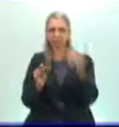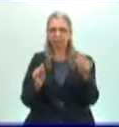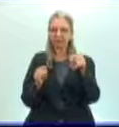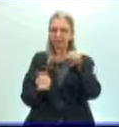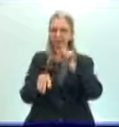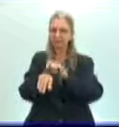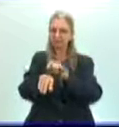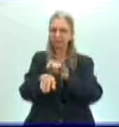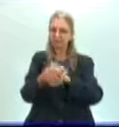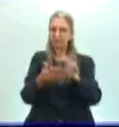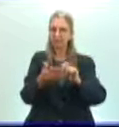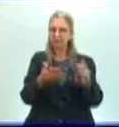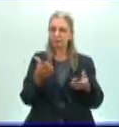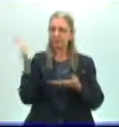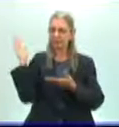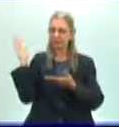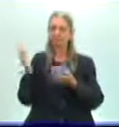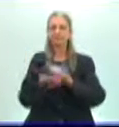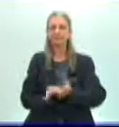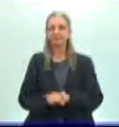esta diapo y continuamos.